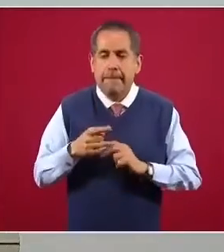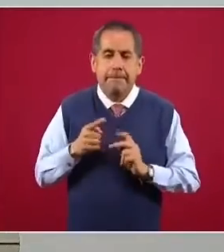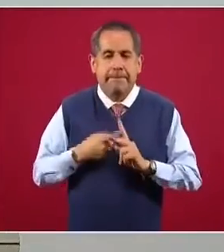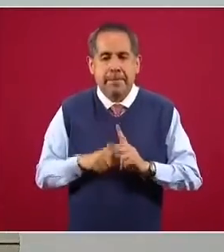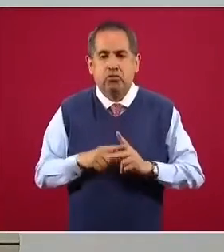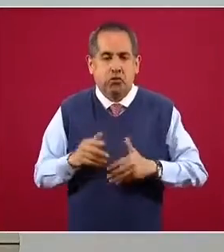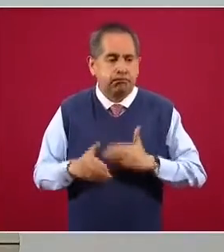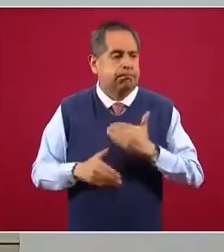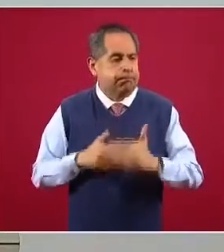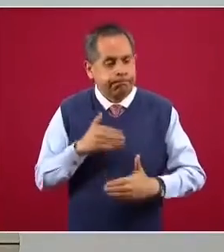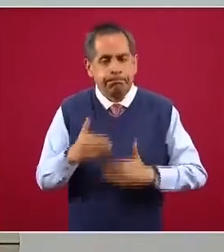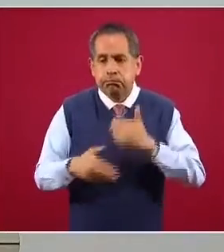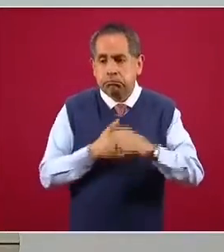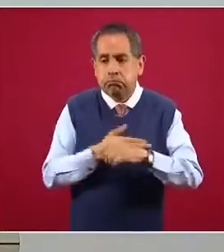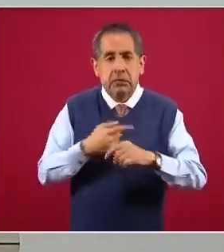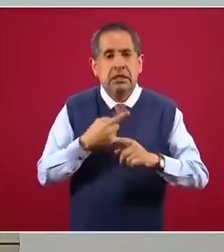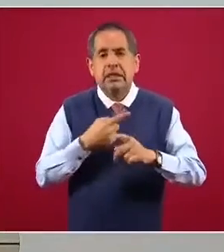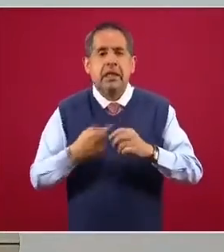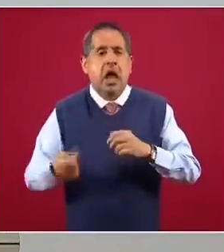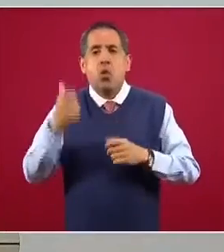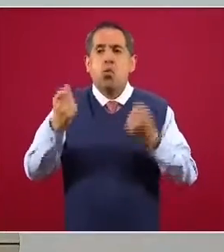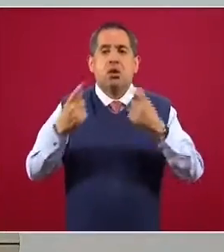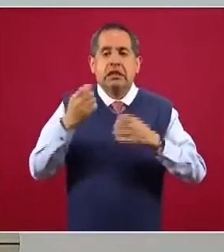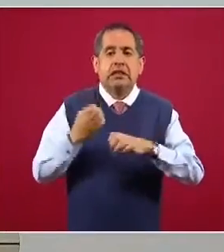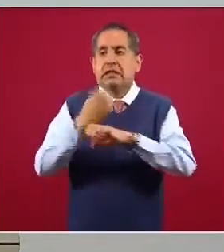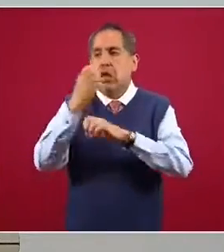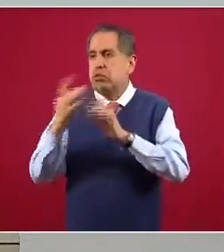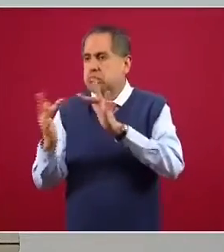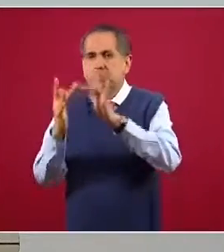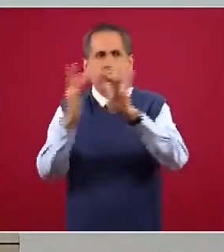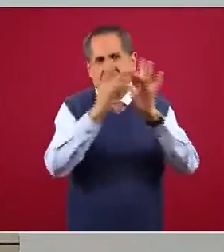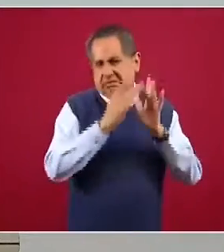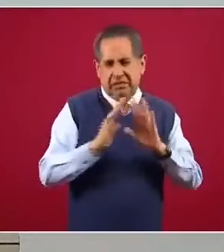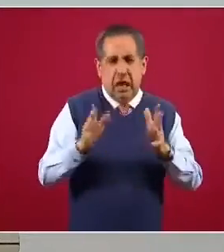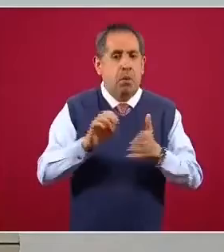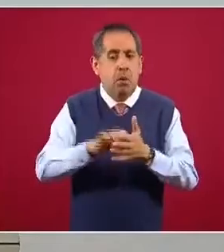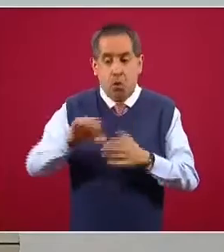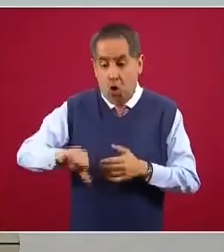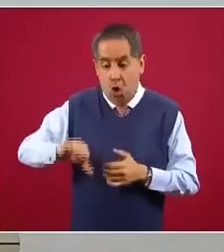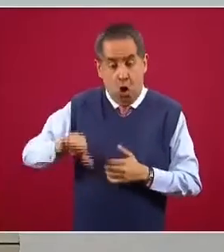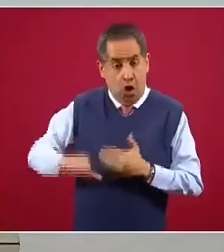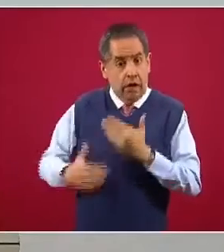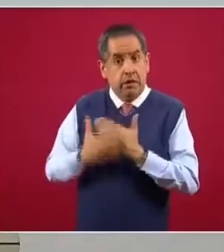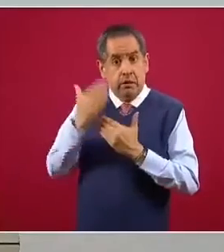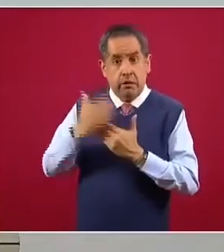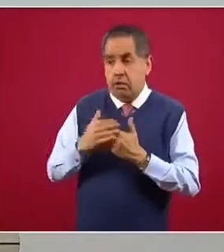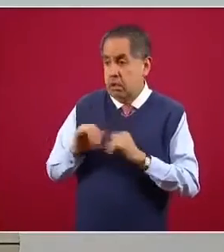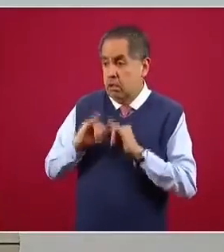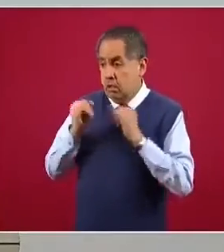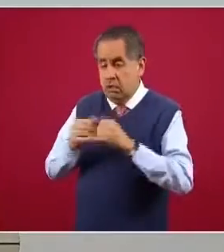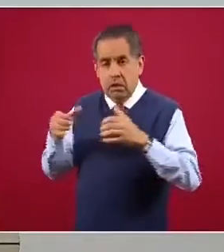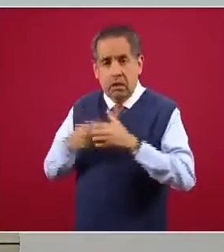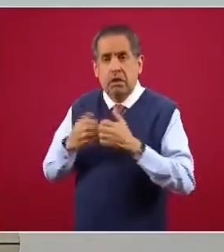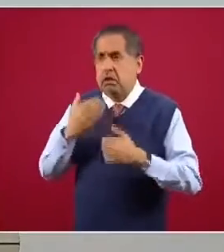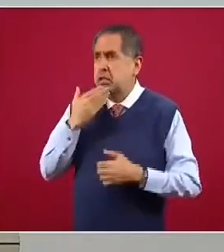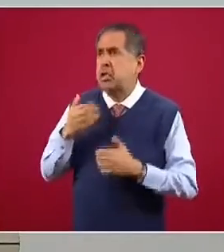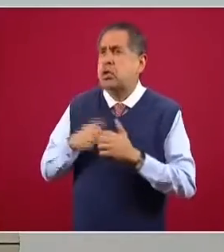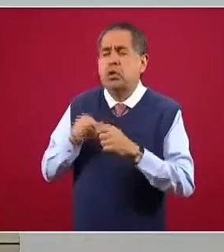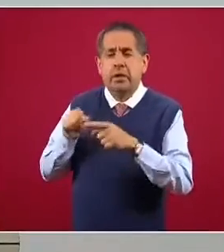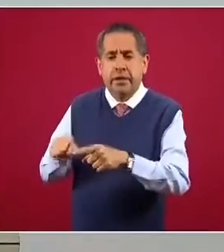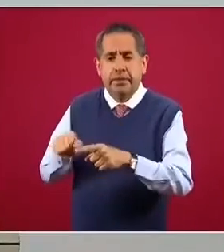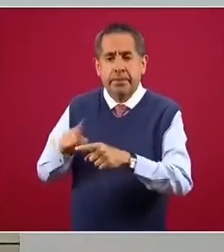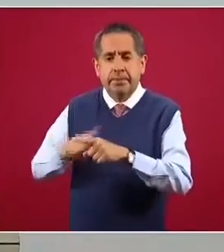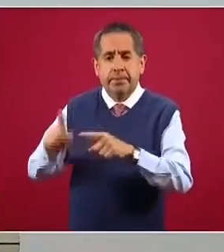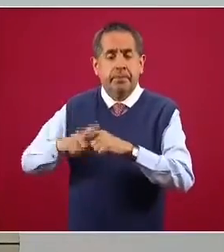Ya se está trabajando con los estados prioritarios. Justo hoy en la mañana tuvimos una reunión muy importante con todas